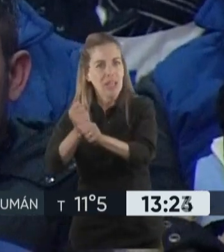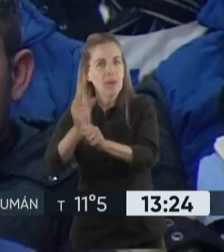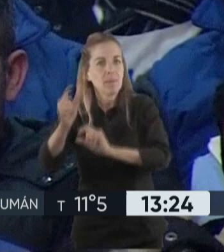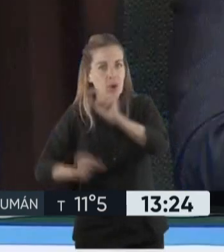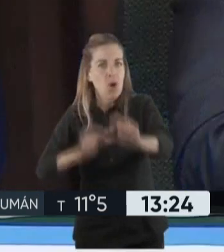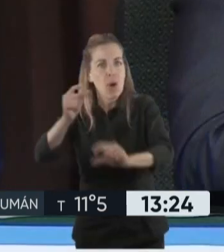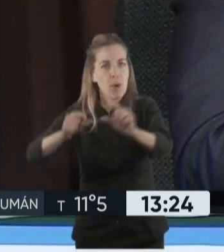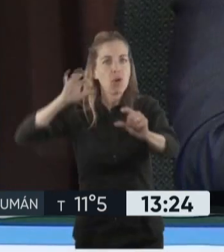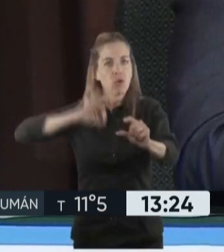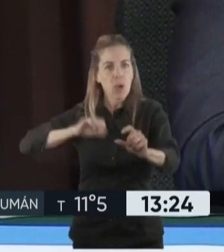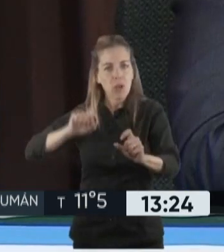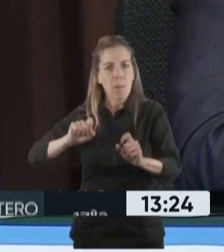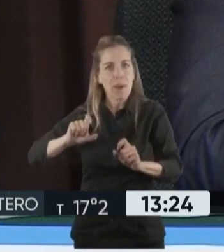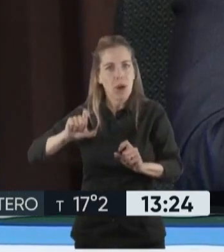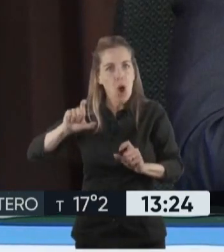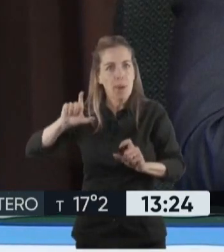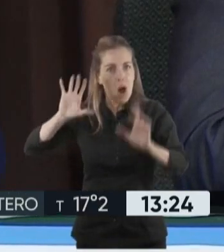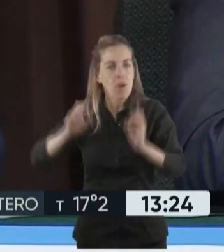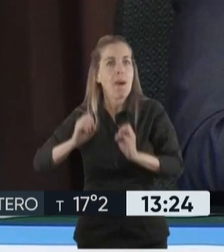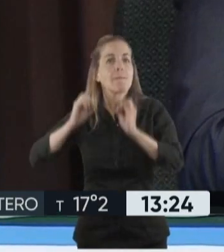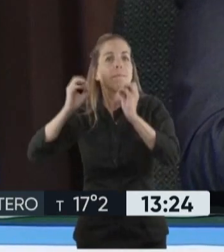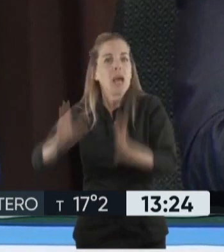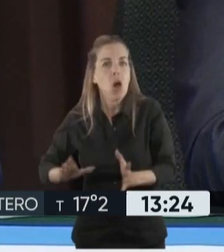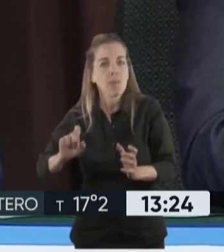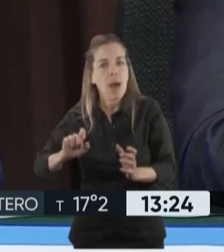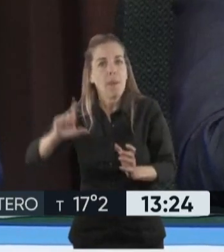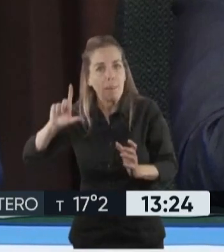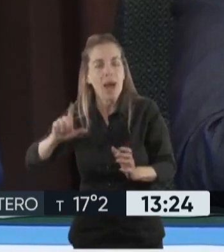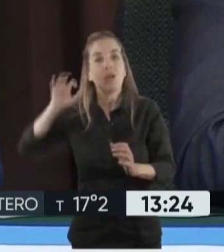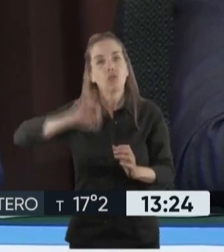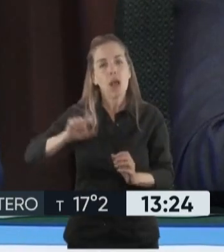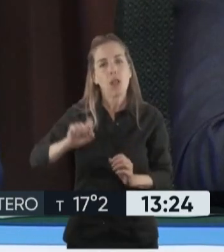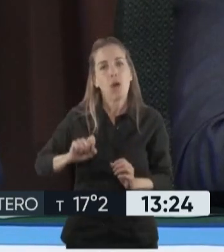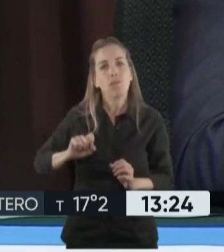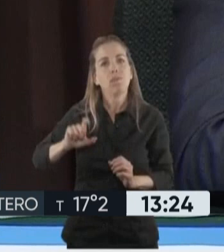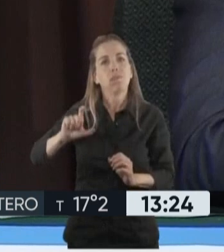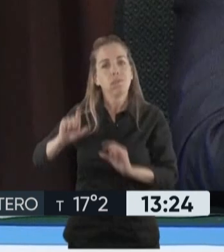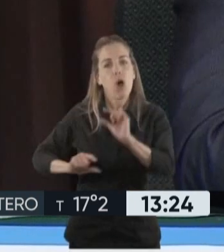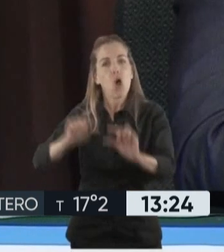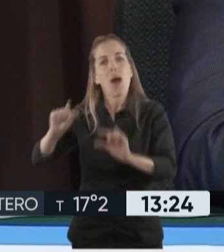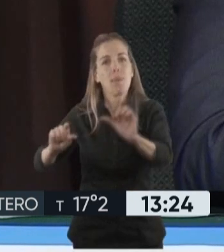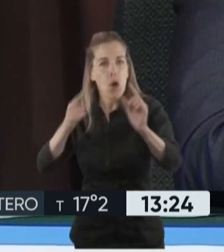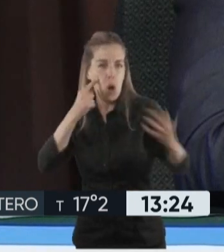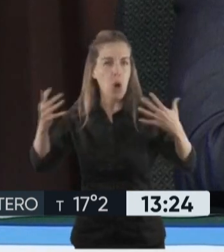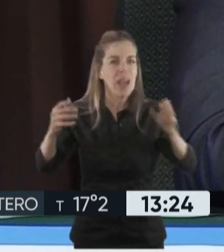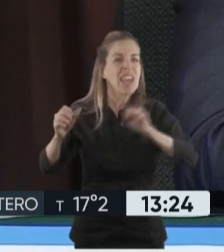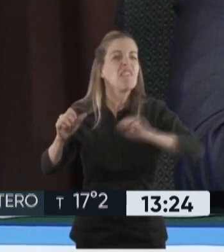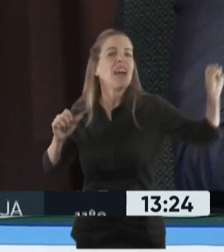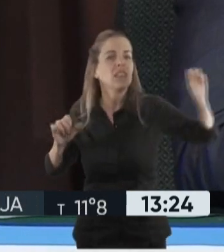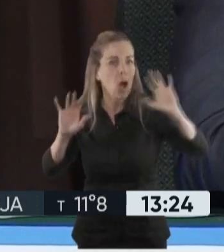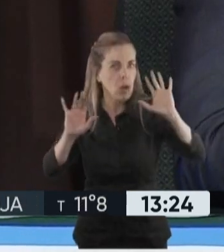el salario real poco a poco va mejorando y el salario real le va ganando la inflación. ¿Y esto sabe por qué lo